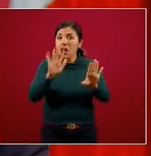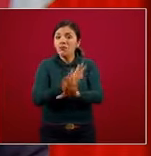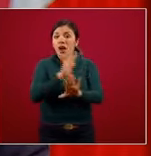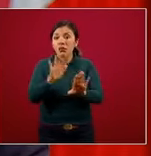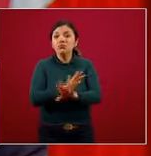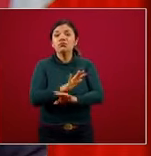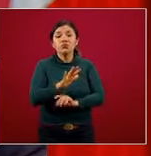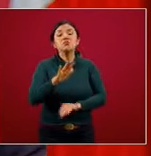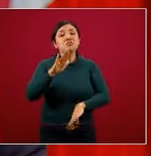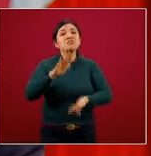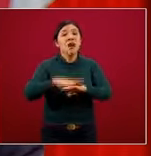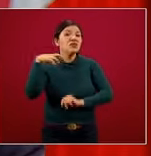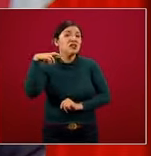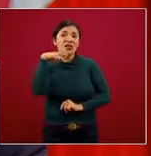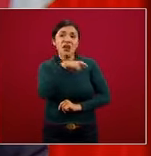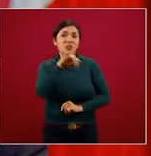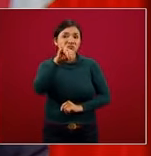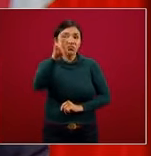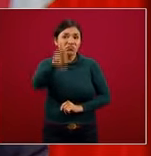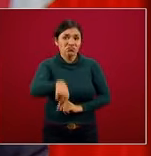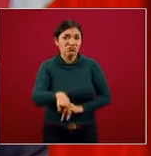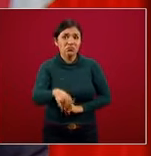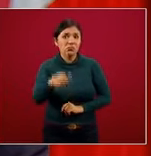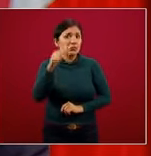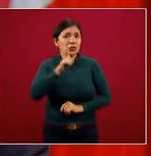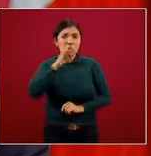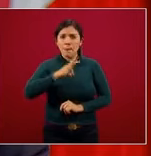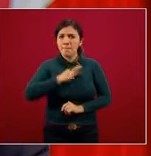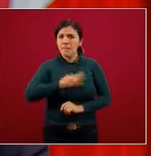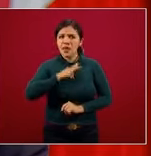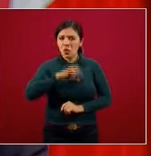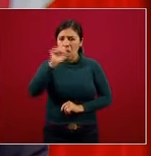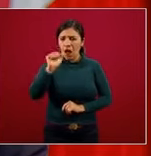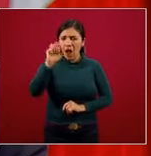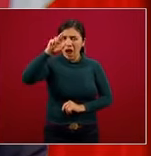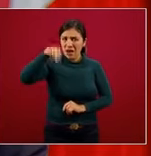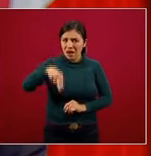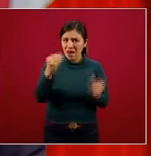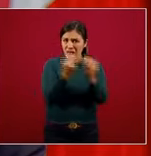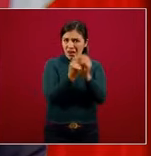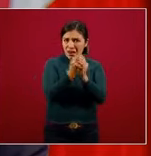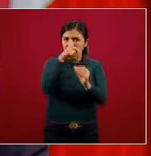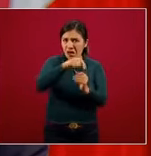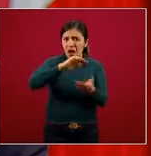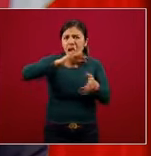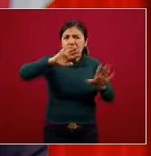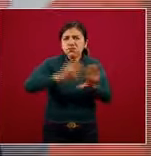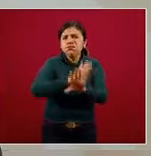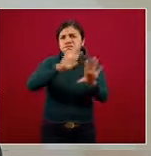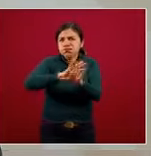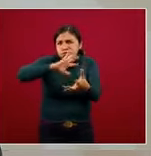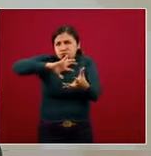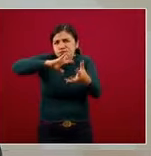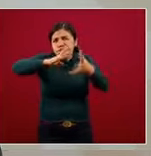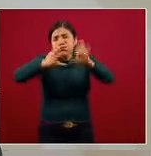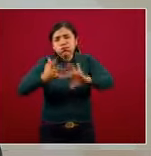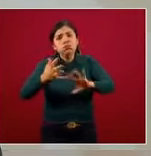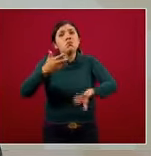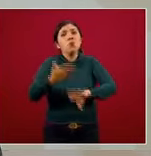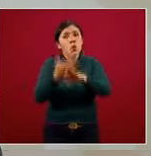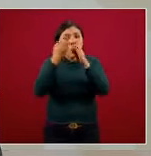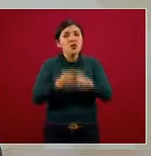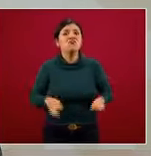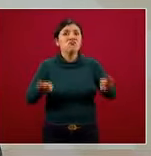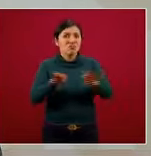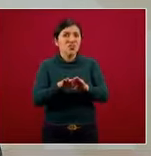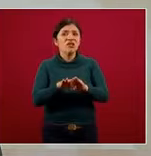una velocidad muy rápida. Casi todos los virus ARN tienen una tasa de mutación muy